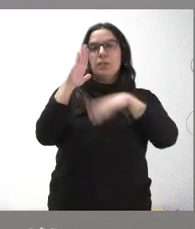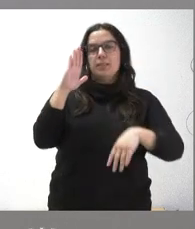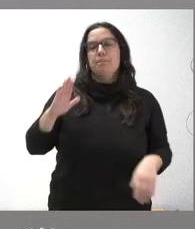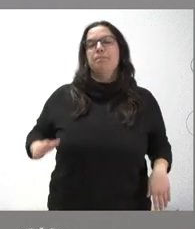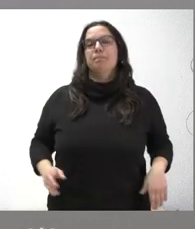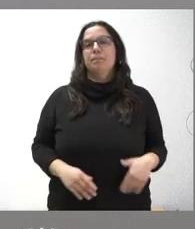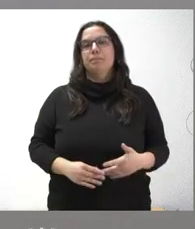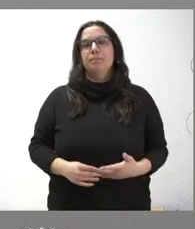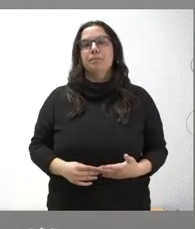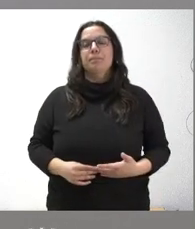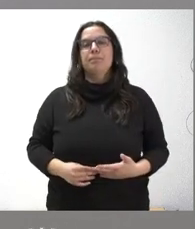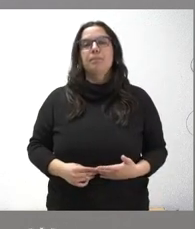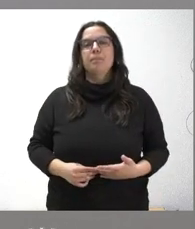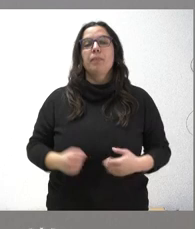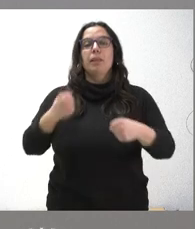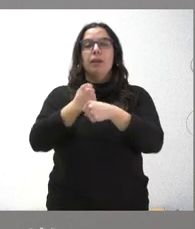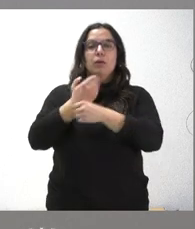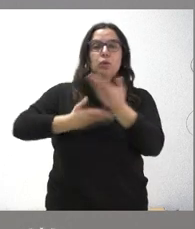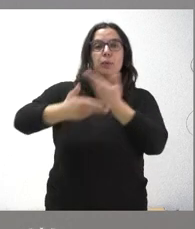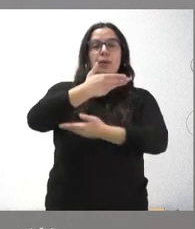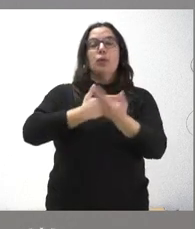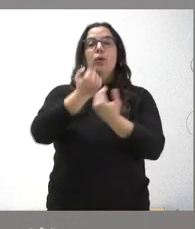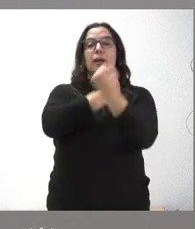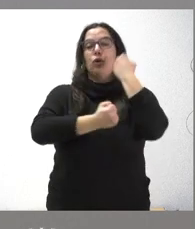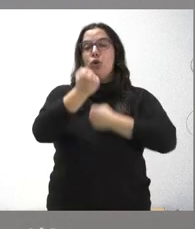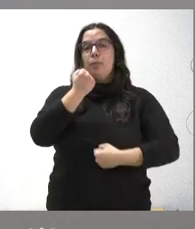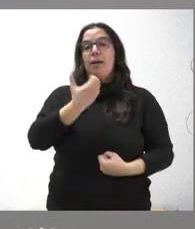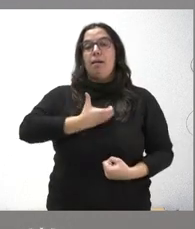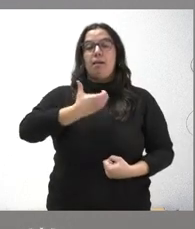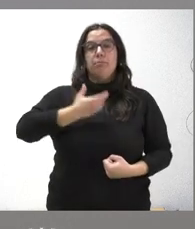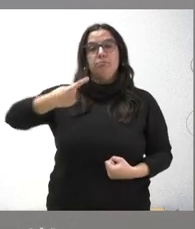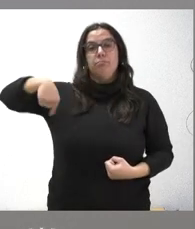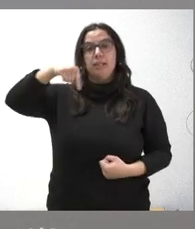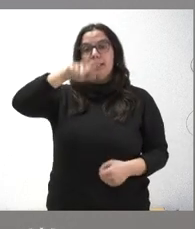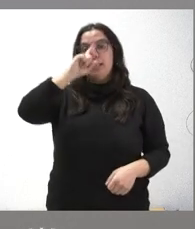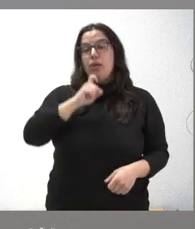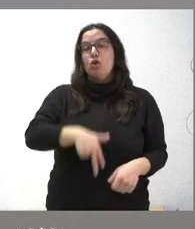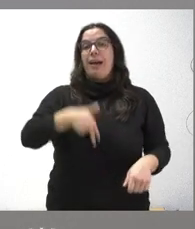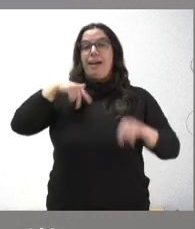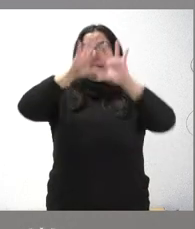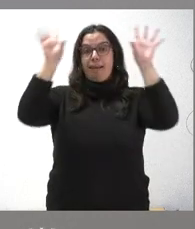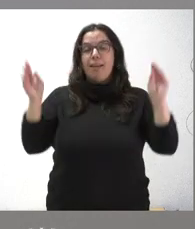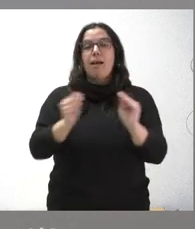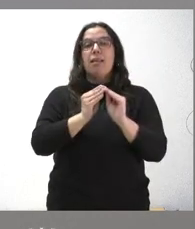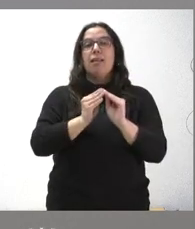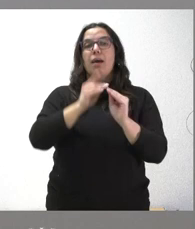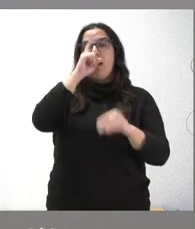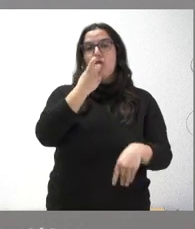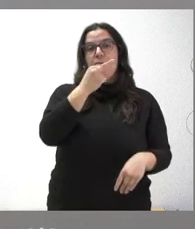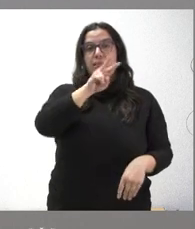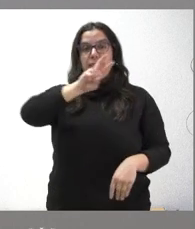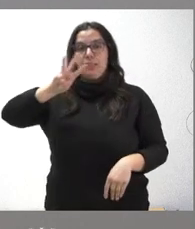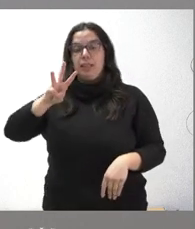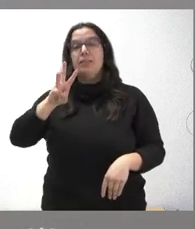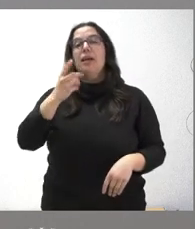euros la cooperación económica local general en este año 2023 asciende a más de